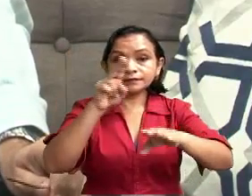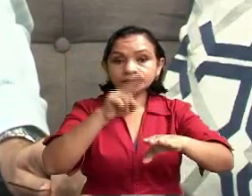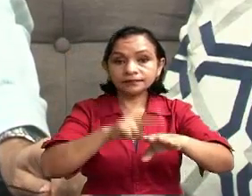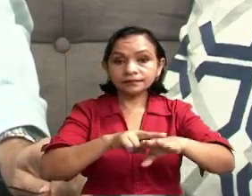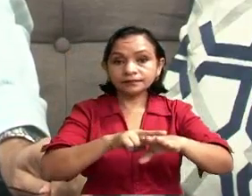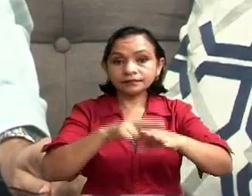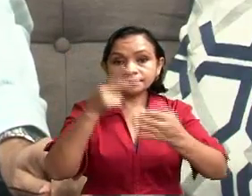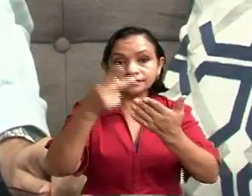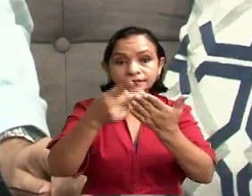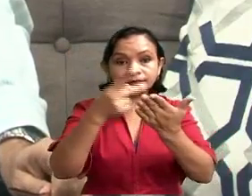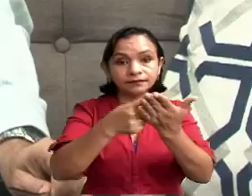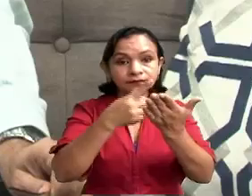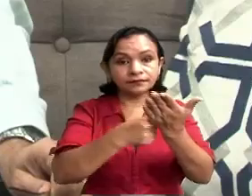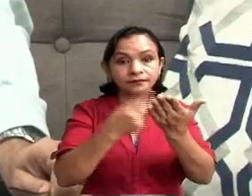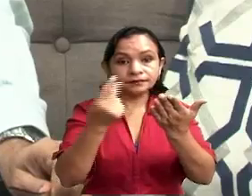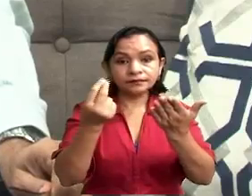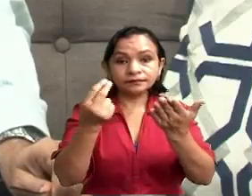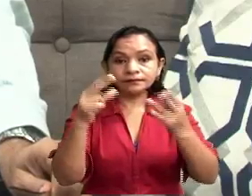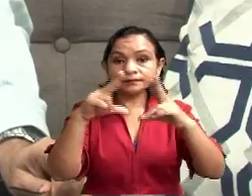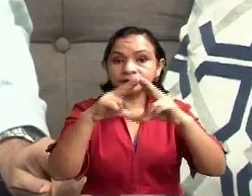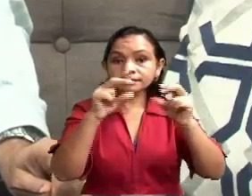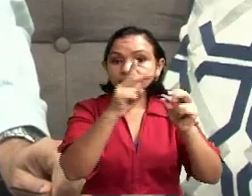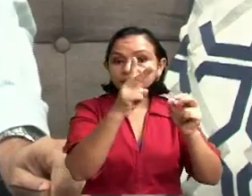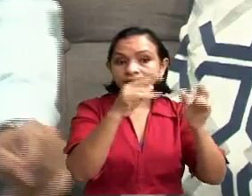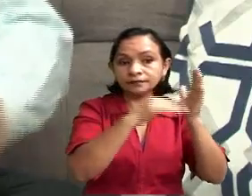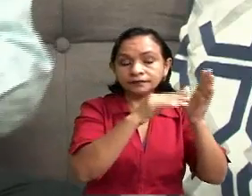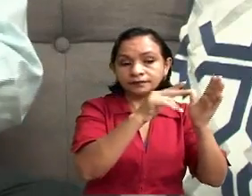del Presupuesto General de la República